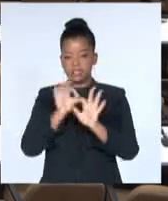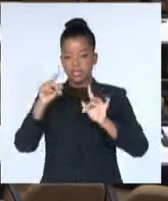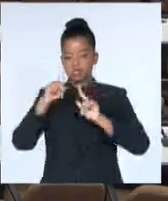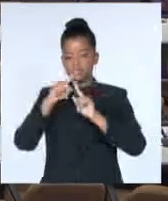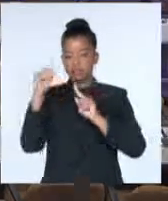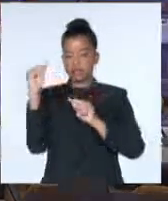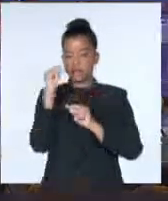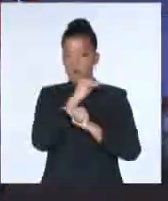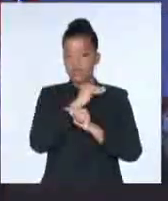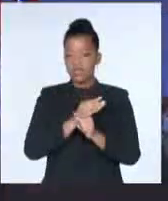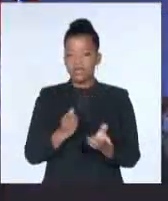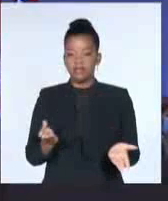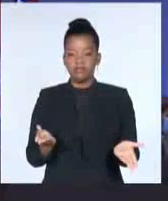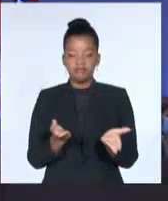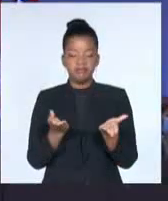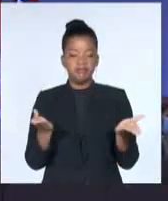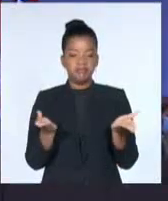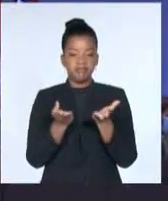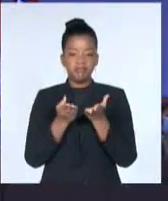de desalinización.